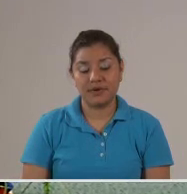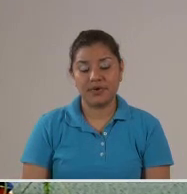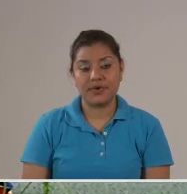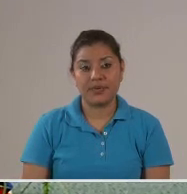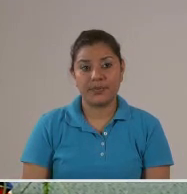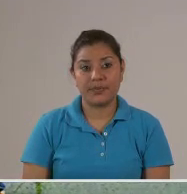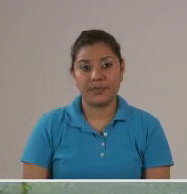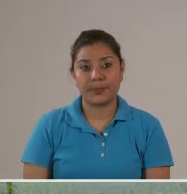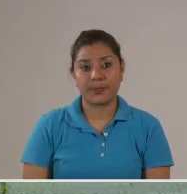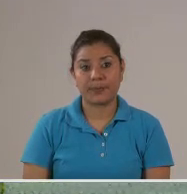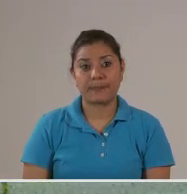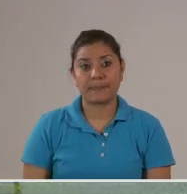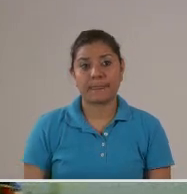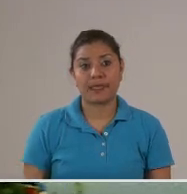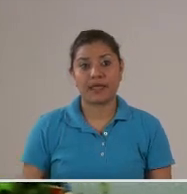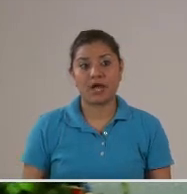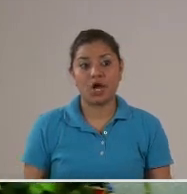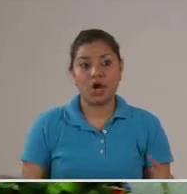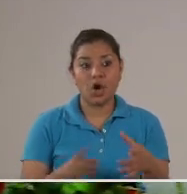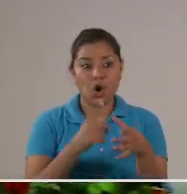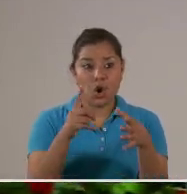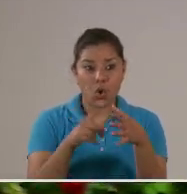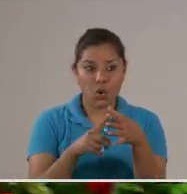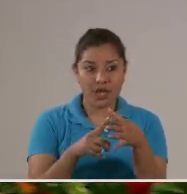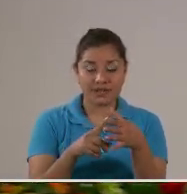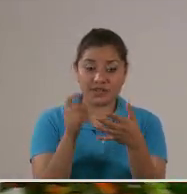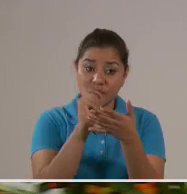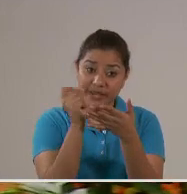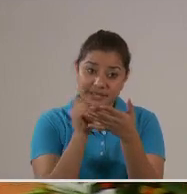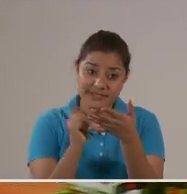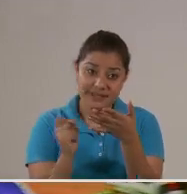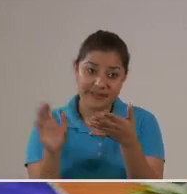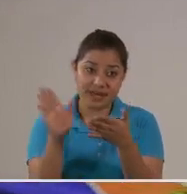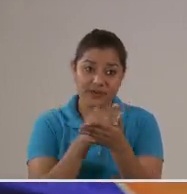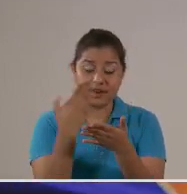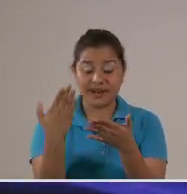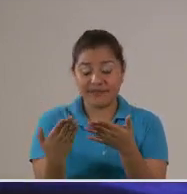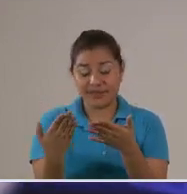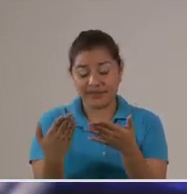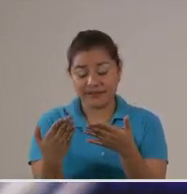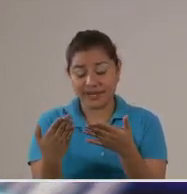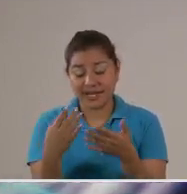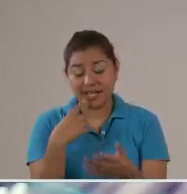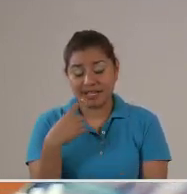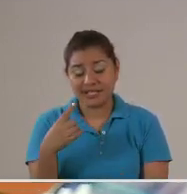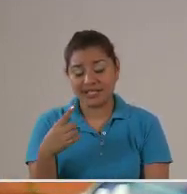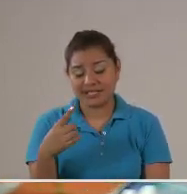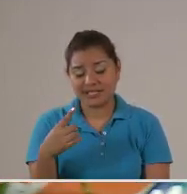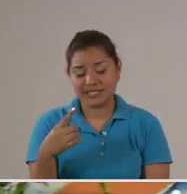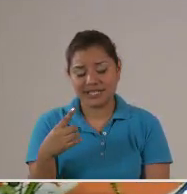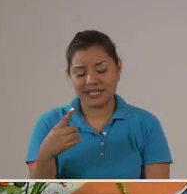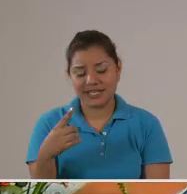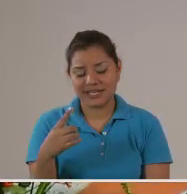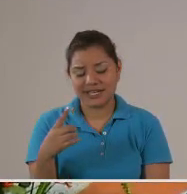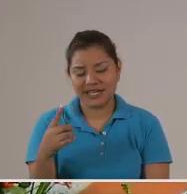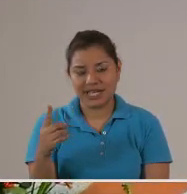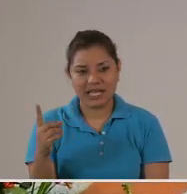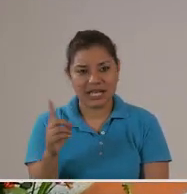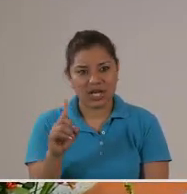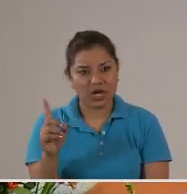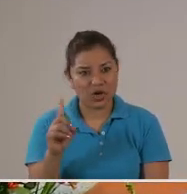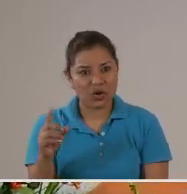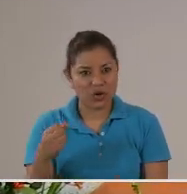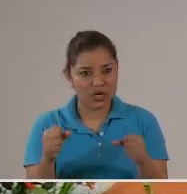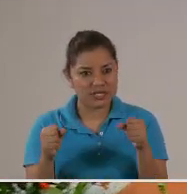tradujo aparte que no no no tiene ninguna no tiene ninguna palabra que diga el